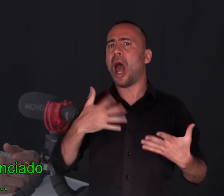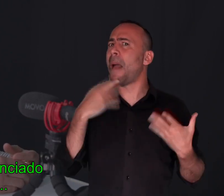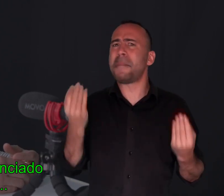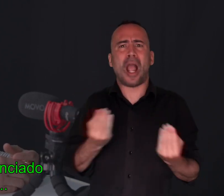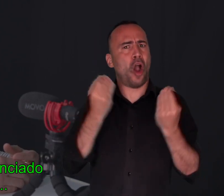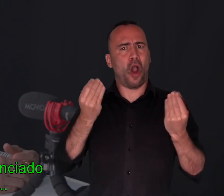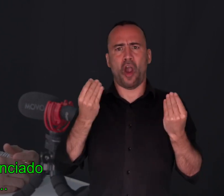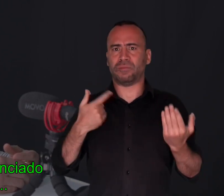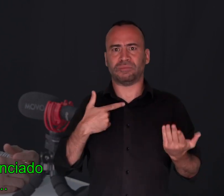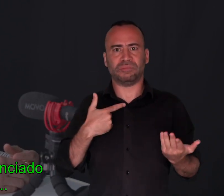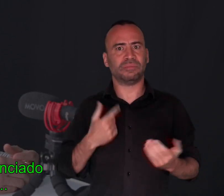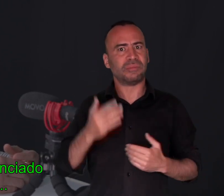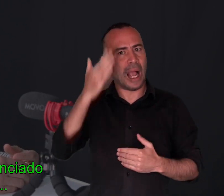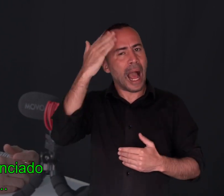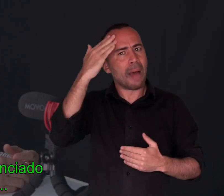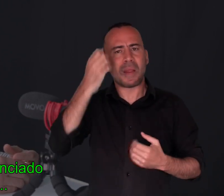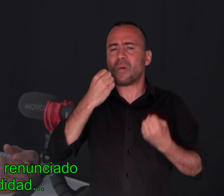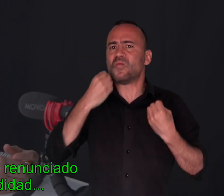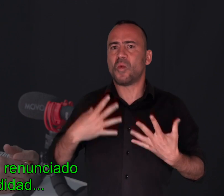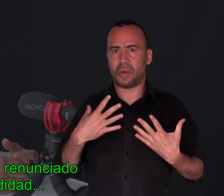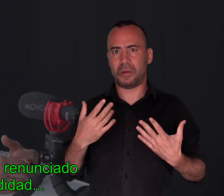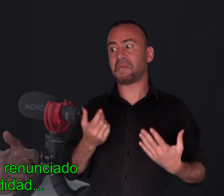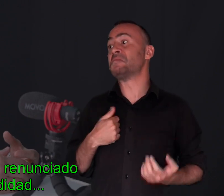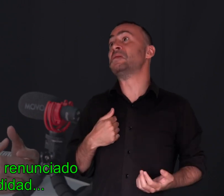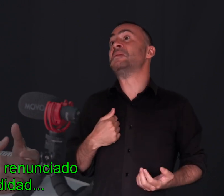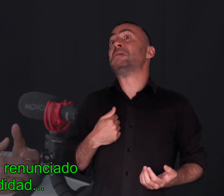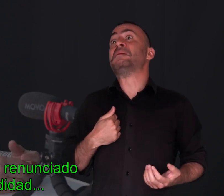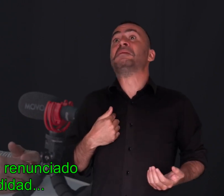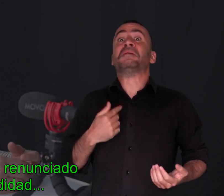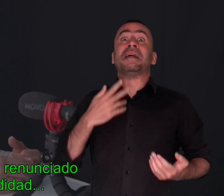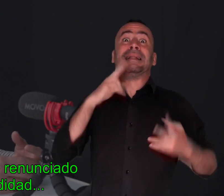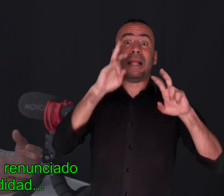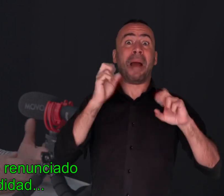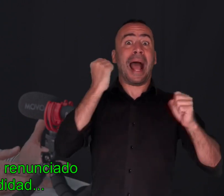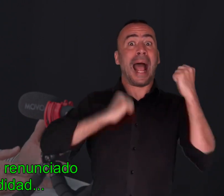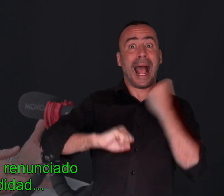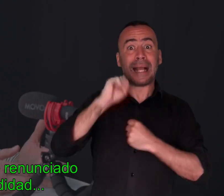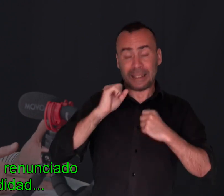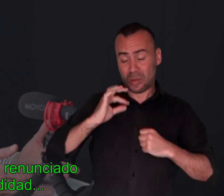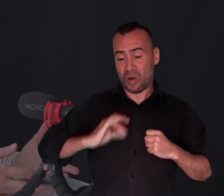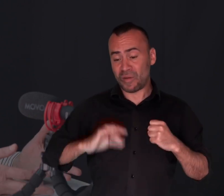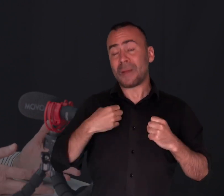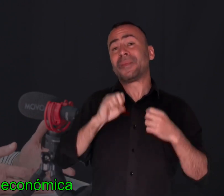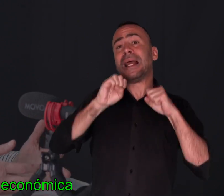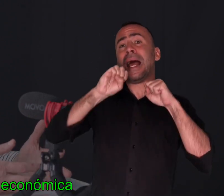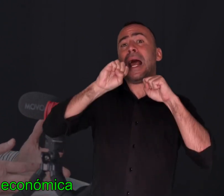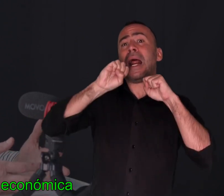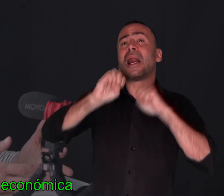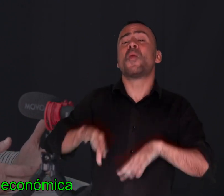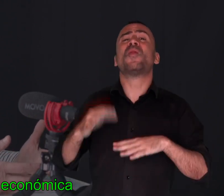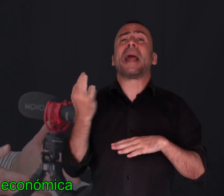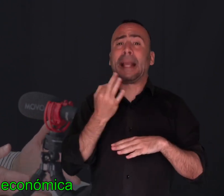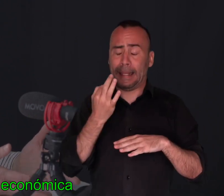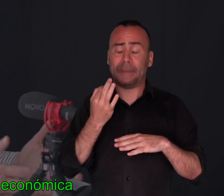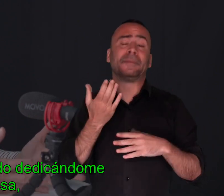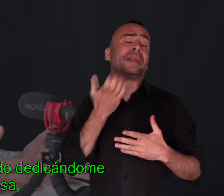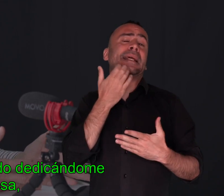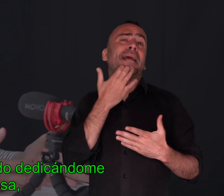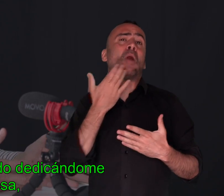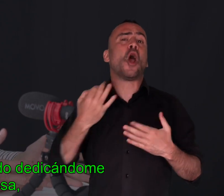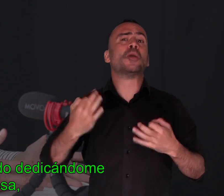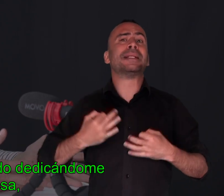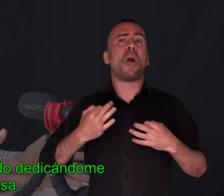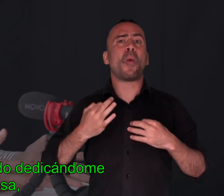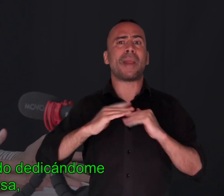he renunciado a algo pues sí claro renunciado a una comodidad a una seguridad económica que